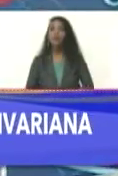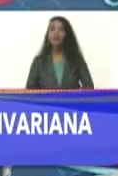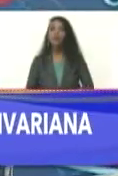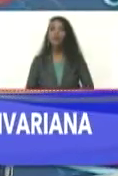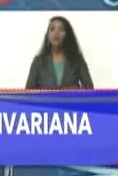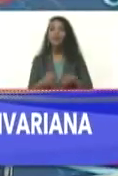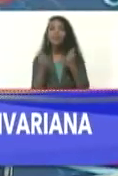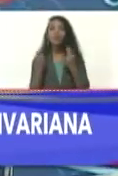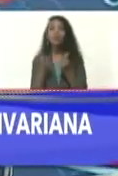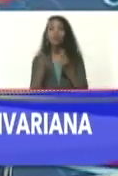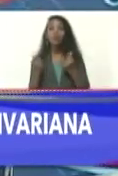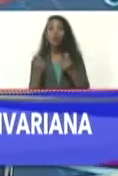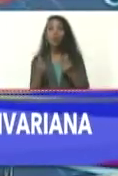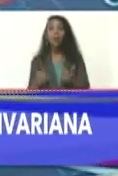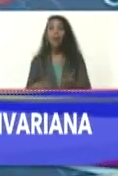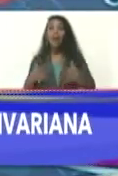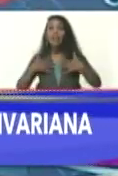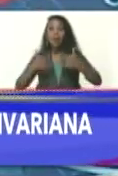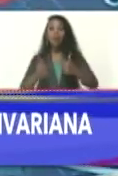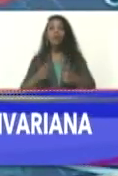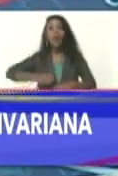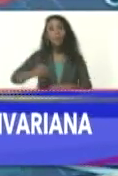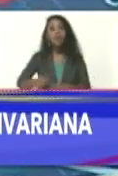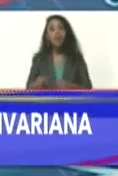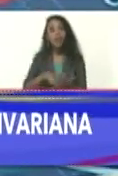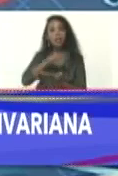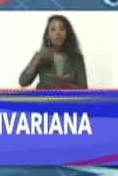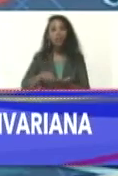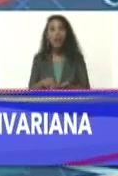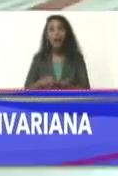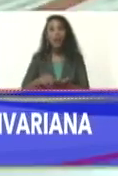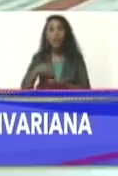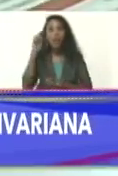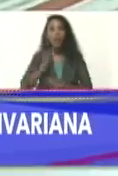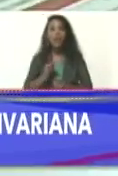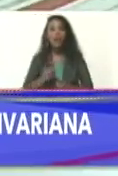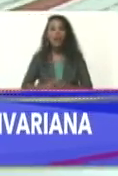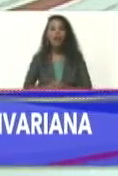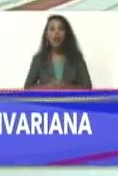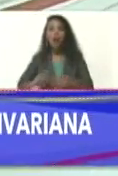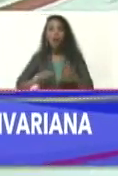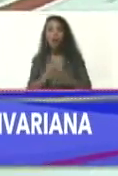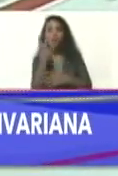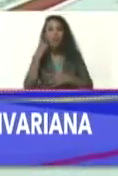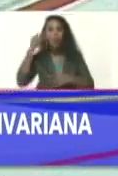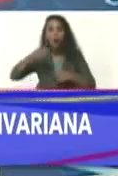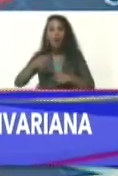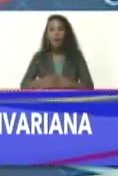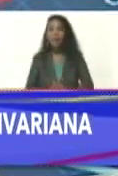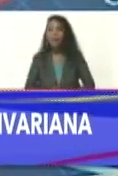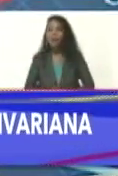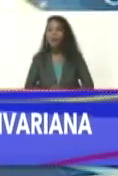Recursos para la salud de la Policía Nacional Bolivariana. La fuente por aquí.